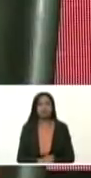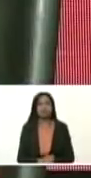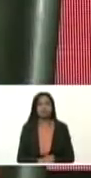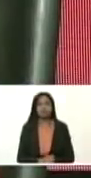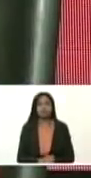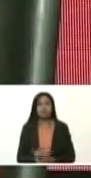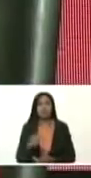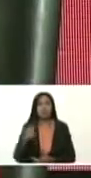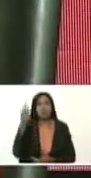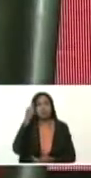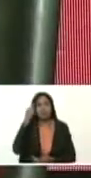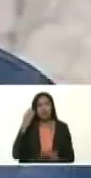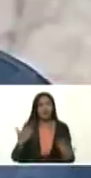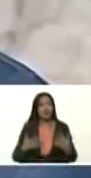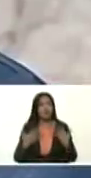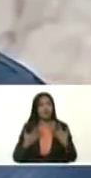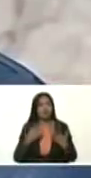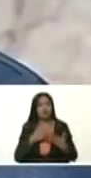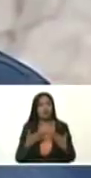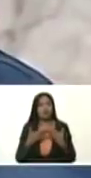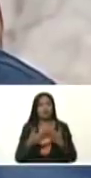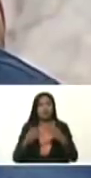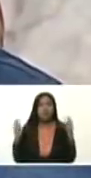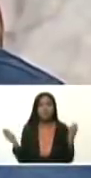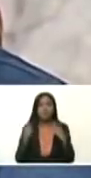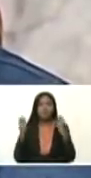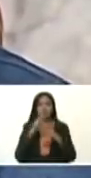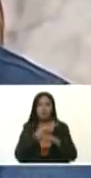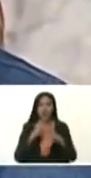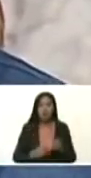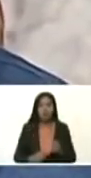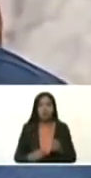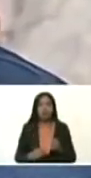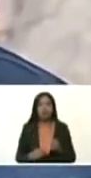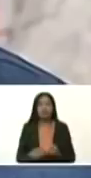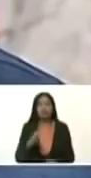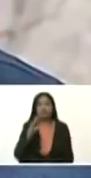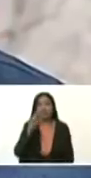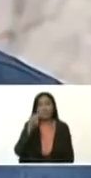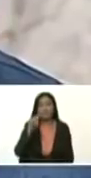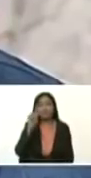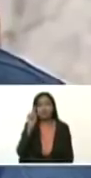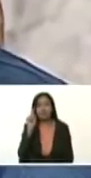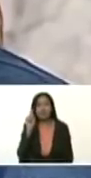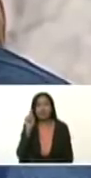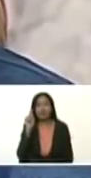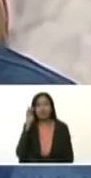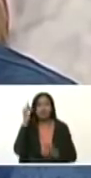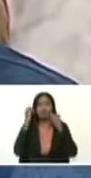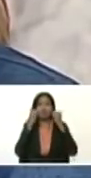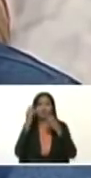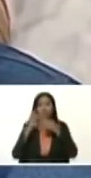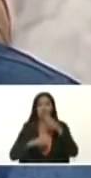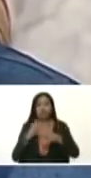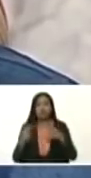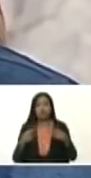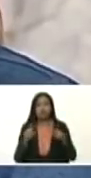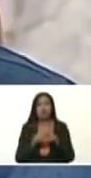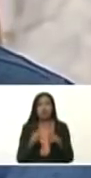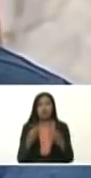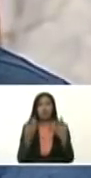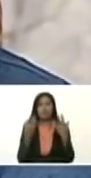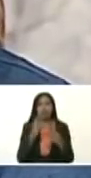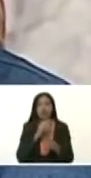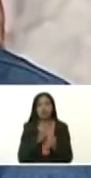Hoy es un día de júbilo porque le estamos dando un impulso al fortalecimiento de los CPT, que no es más que una fiesta obrera y productiva, de la mano de